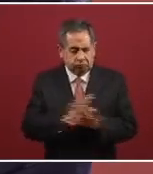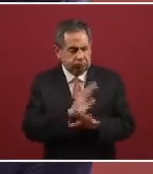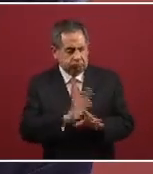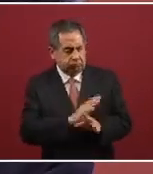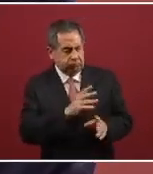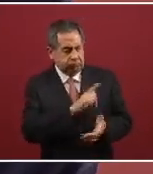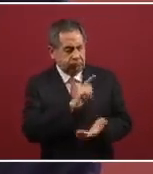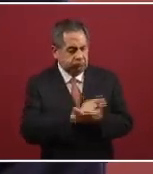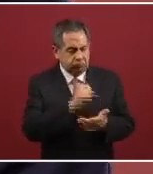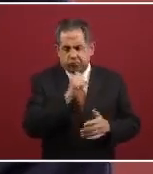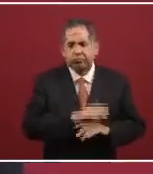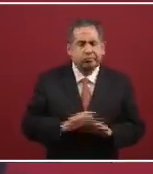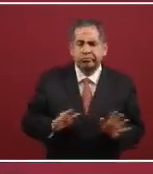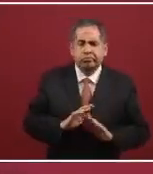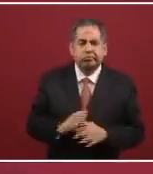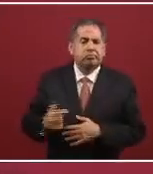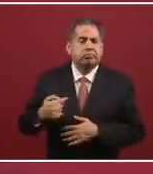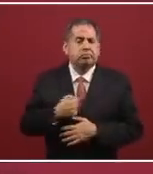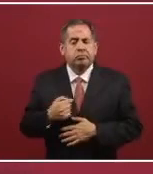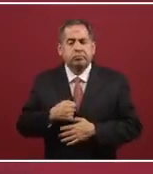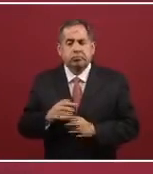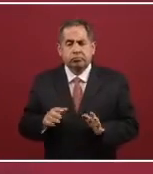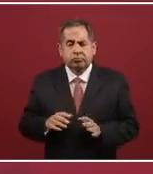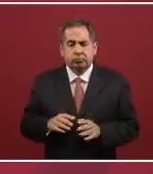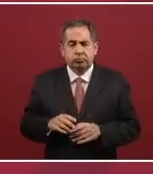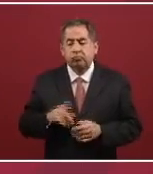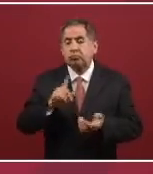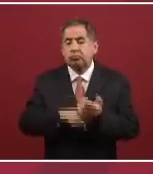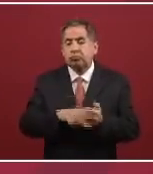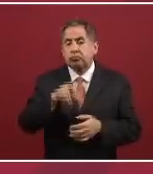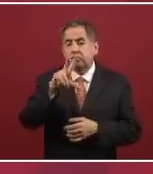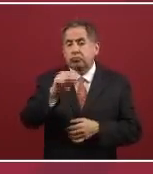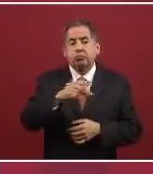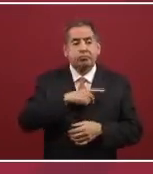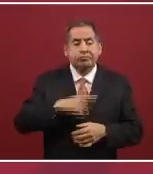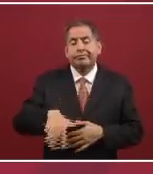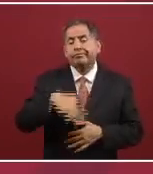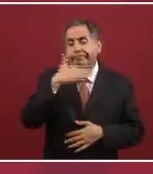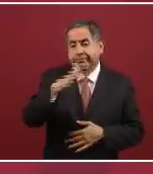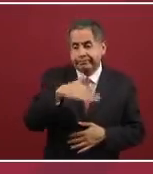ley, es que no haya fraude electoral.